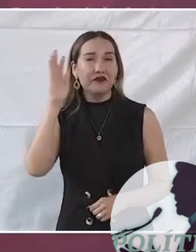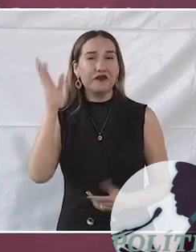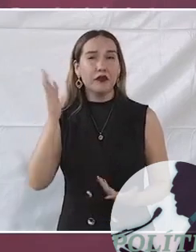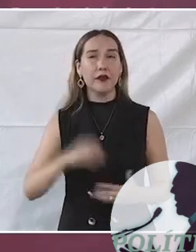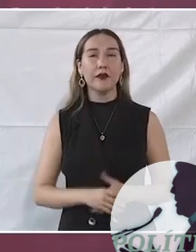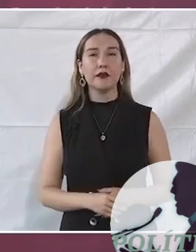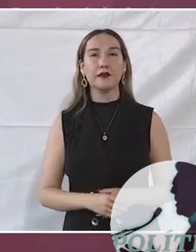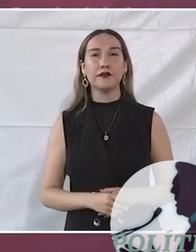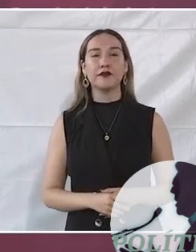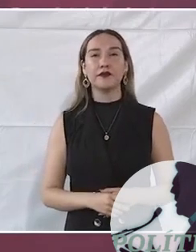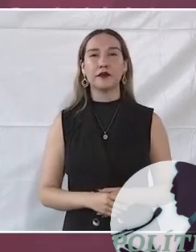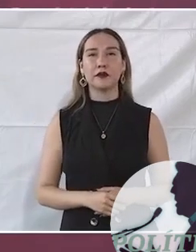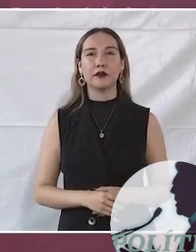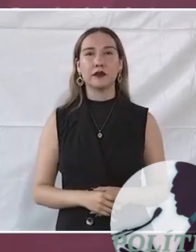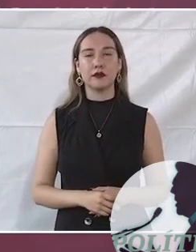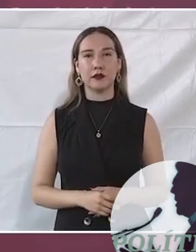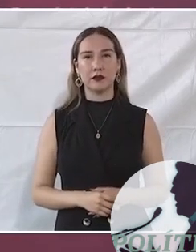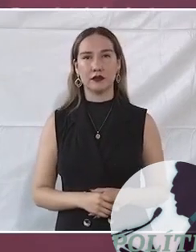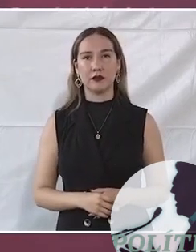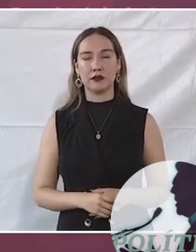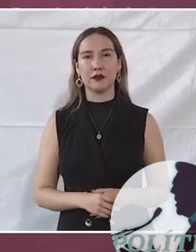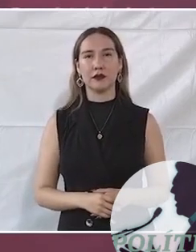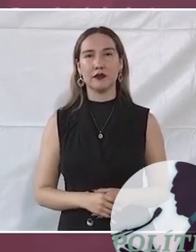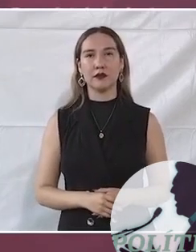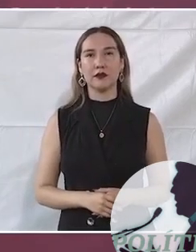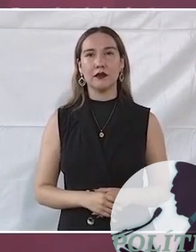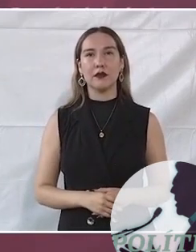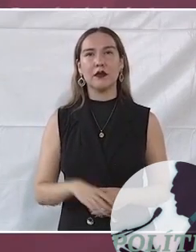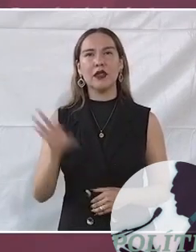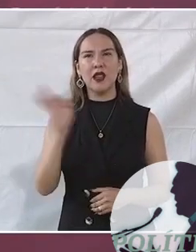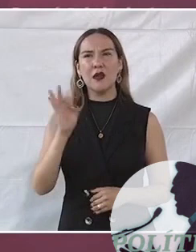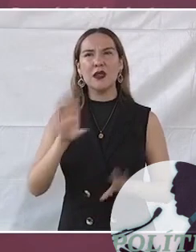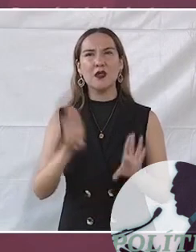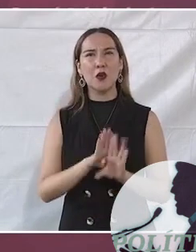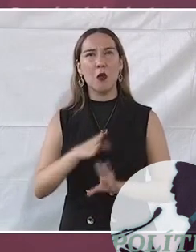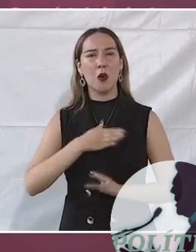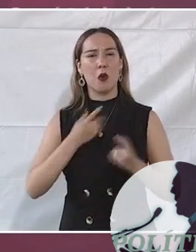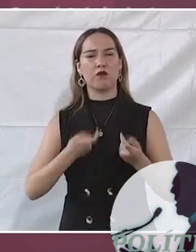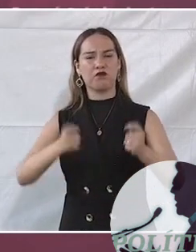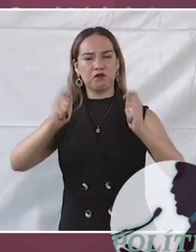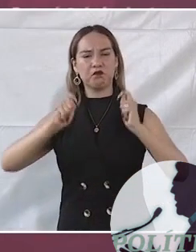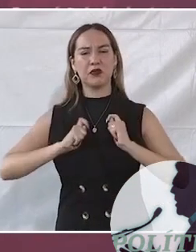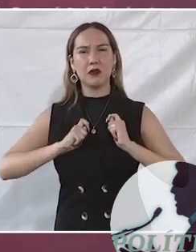mucho cariño. No hay que tenerle mucho apego ni al poder ni al dinero.